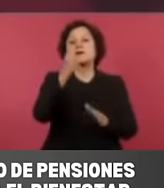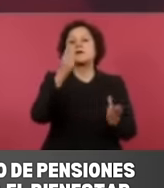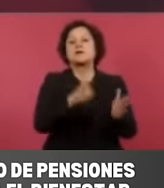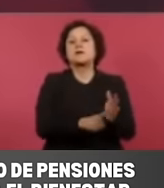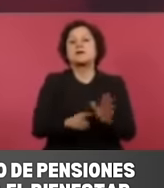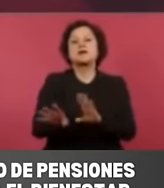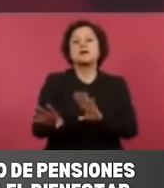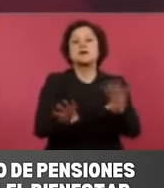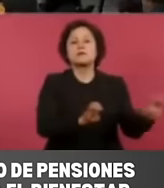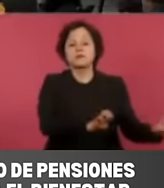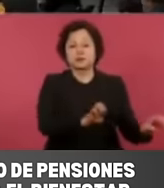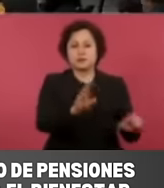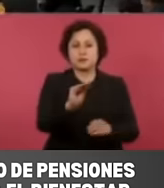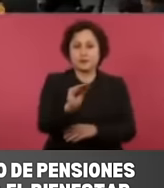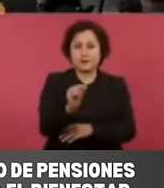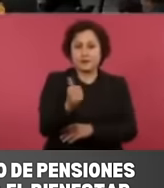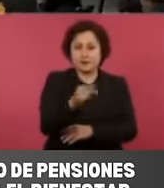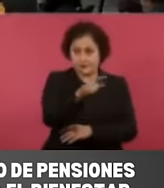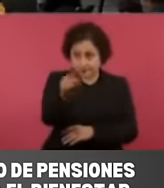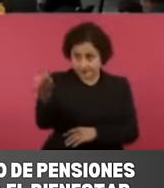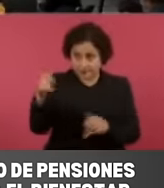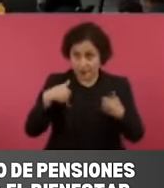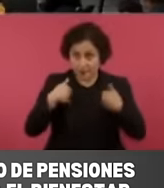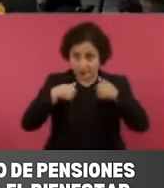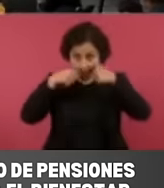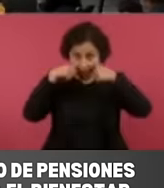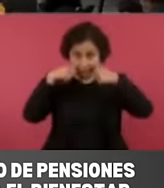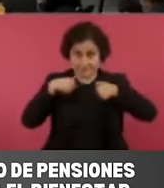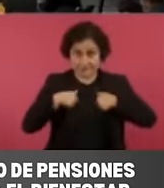1997 para los jóvenes?